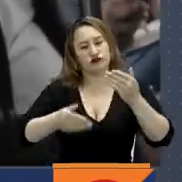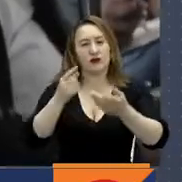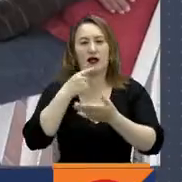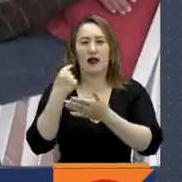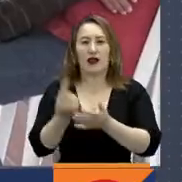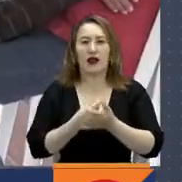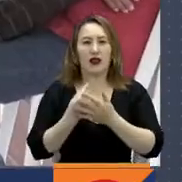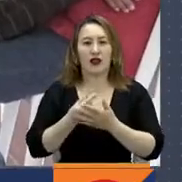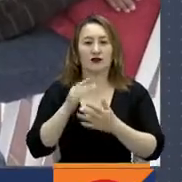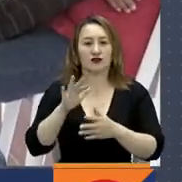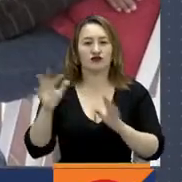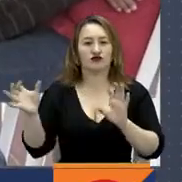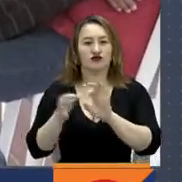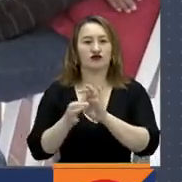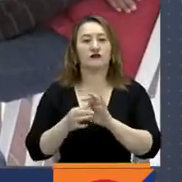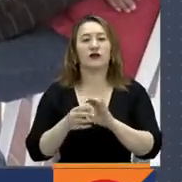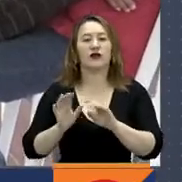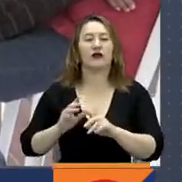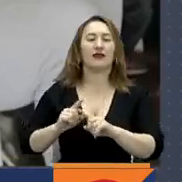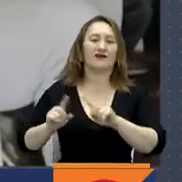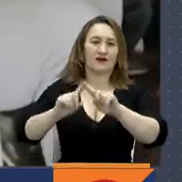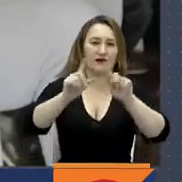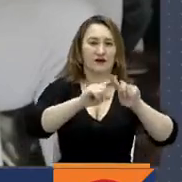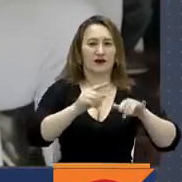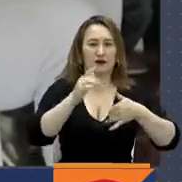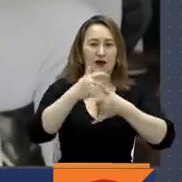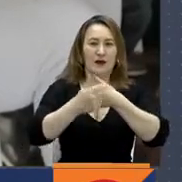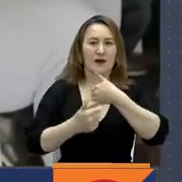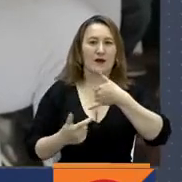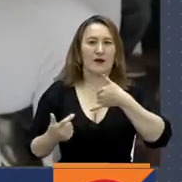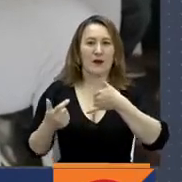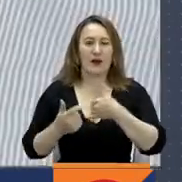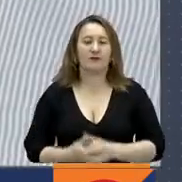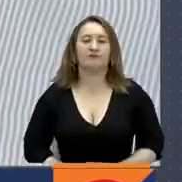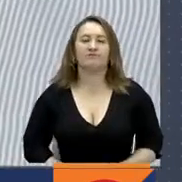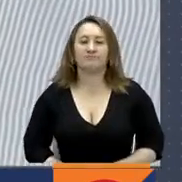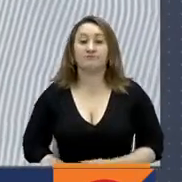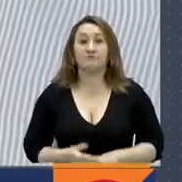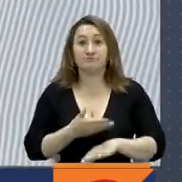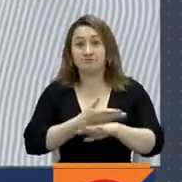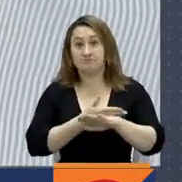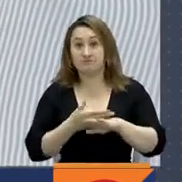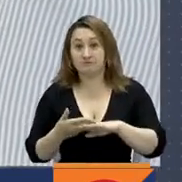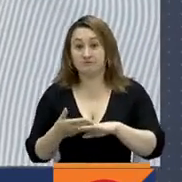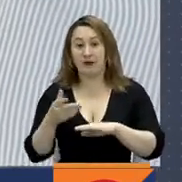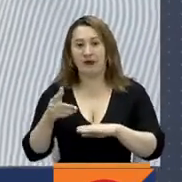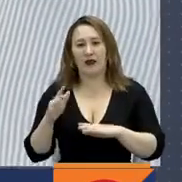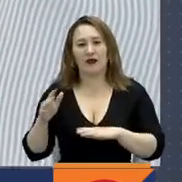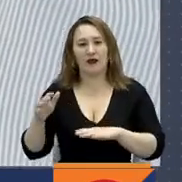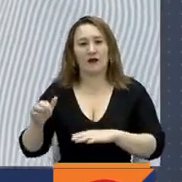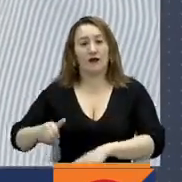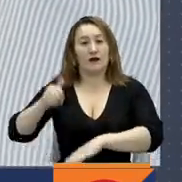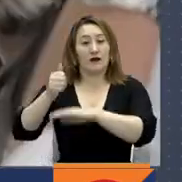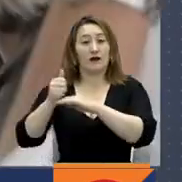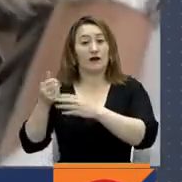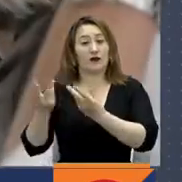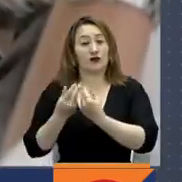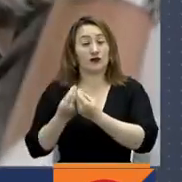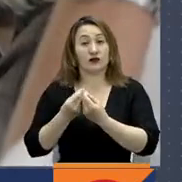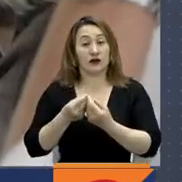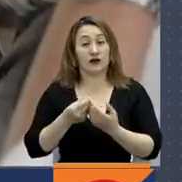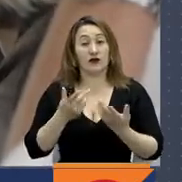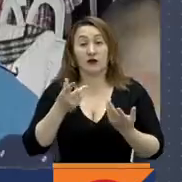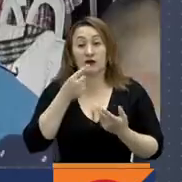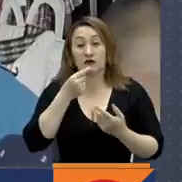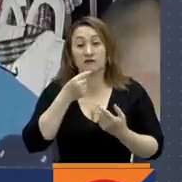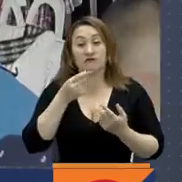diálogos regionales vinculantes en diferentes zonas del territorio colombiano. En minutos, el alto consejero para las regiones, Luis Fernando Velasco,